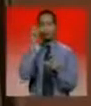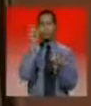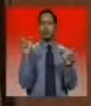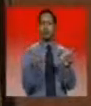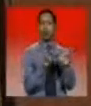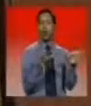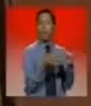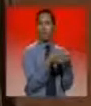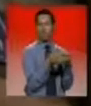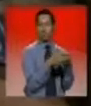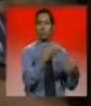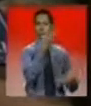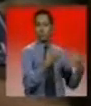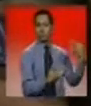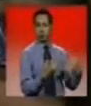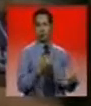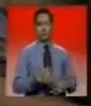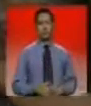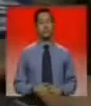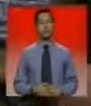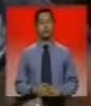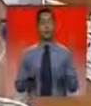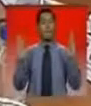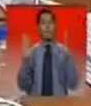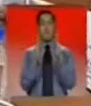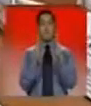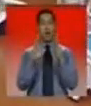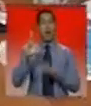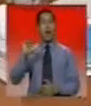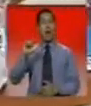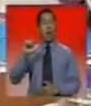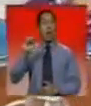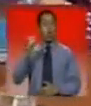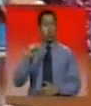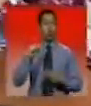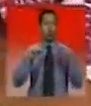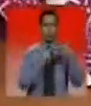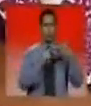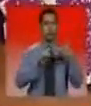Fiscalización. El lunes 14 comparecerán el contralor Carlos Polit, Cristian Cruz,